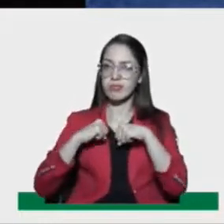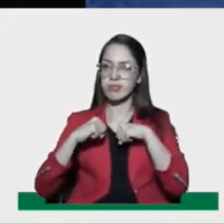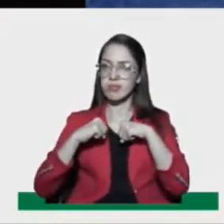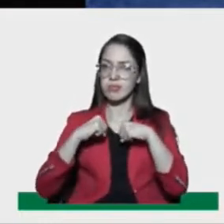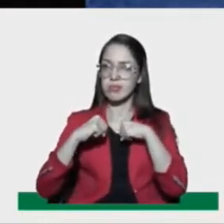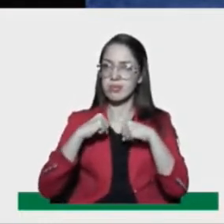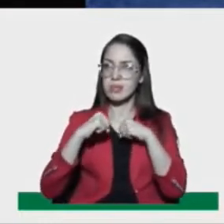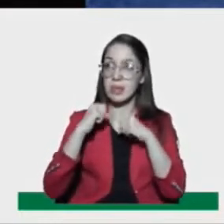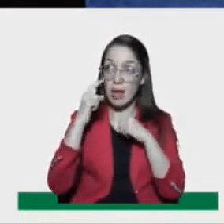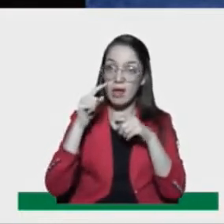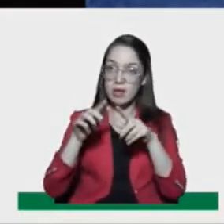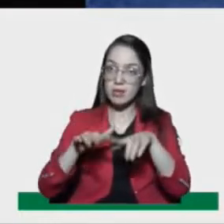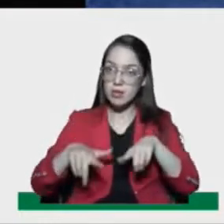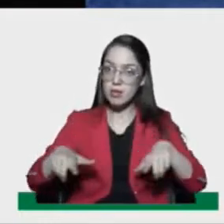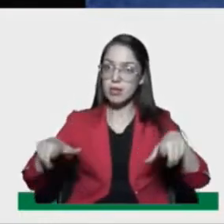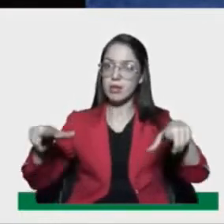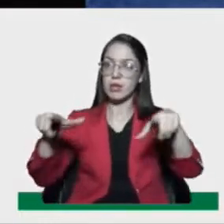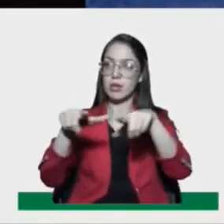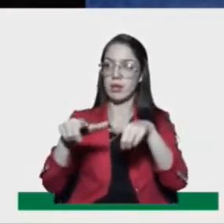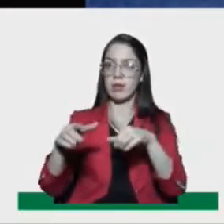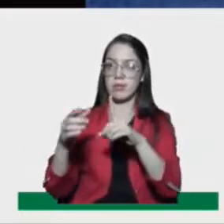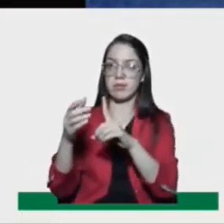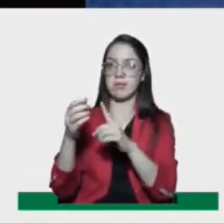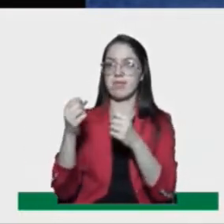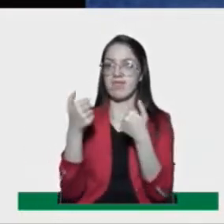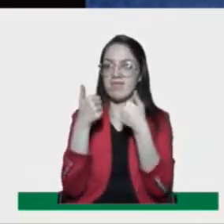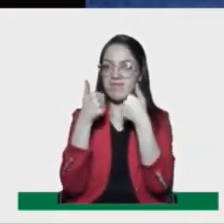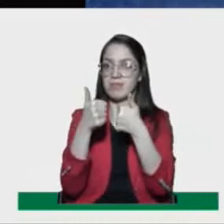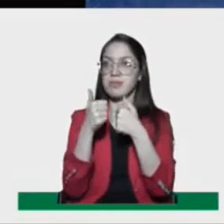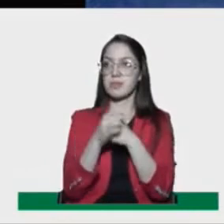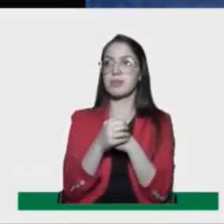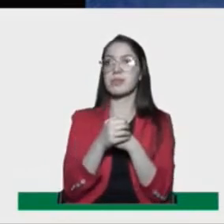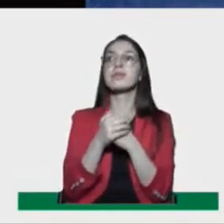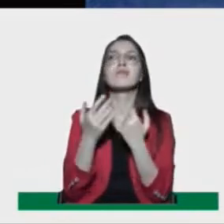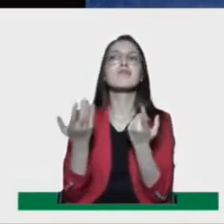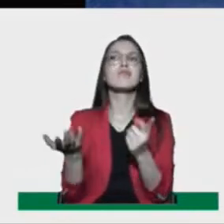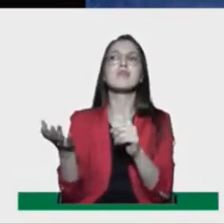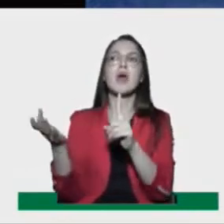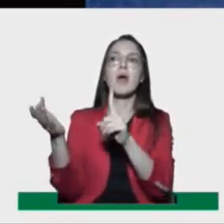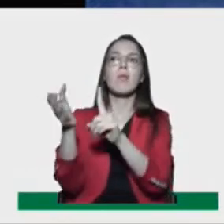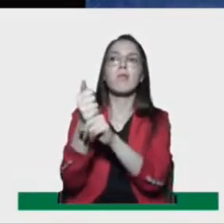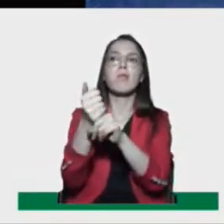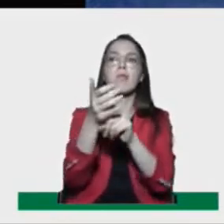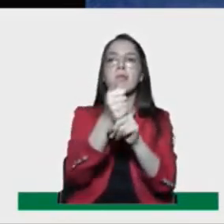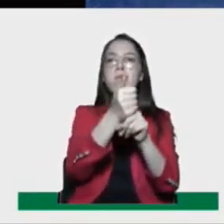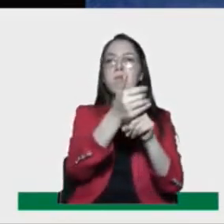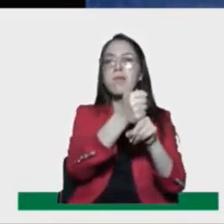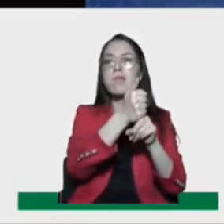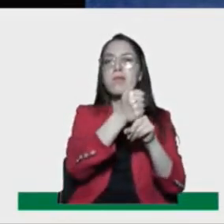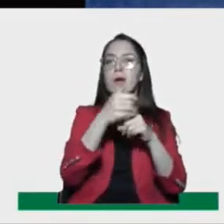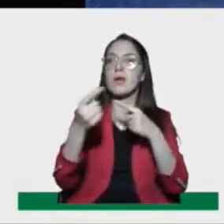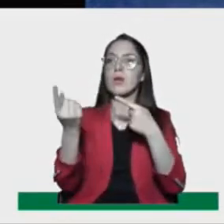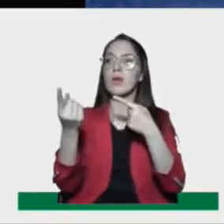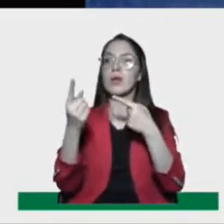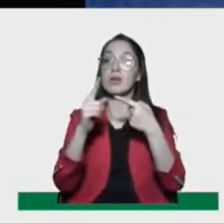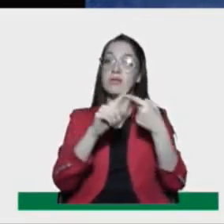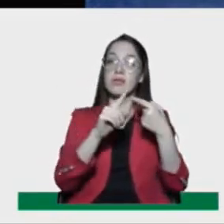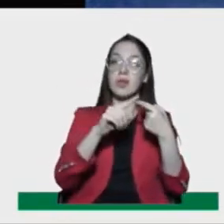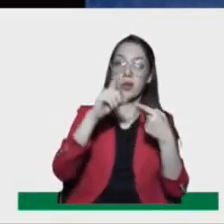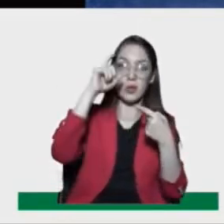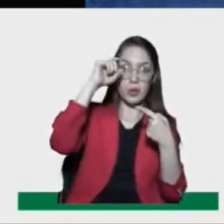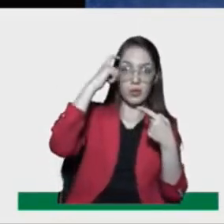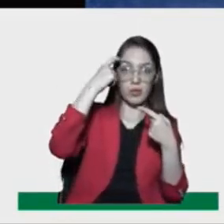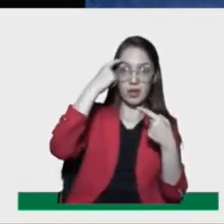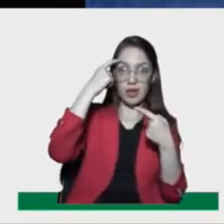maneras en el lugar entre los logros fue la articulación pública privada que es tan importante y bueno en primer